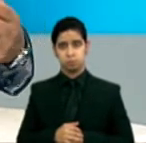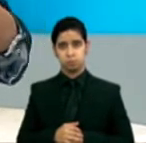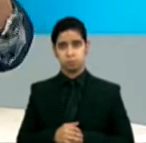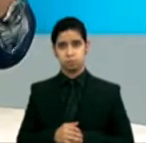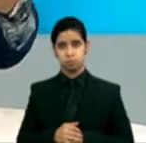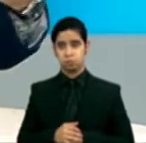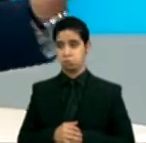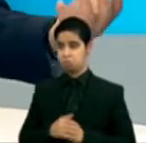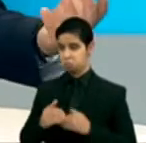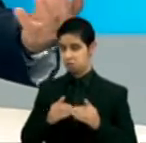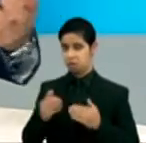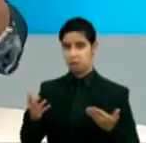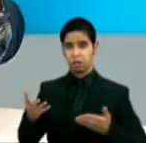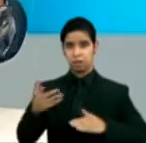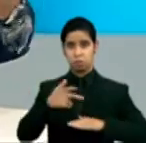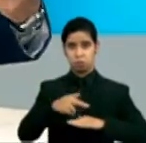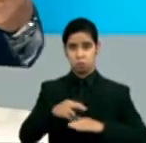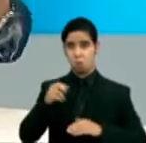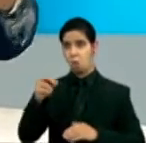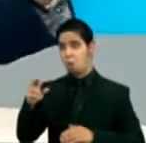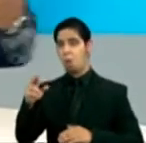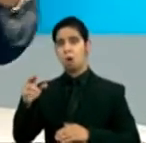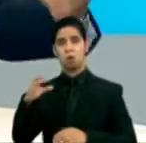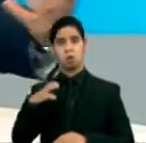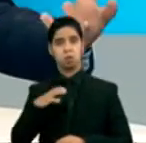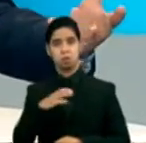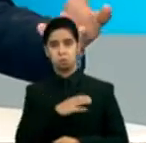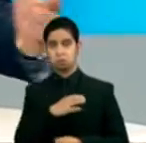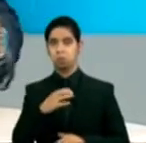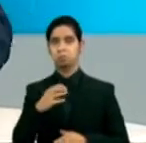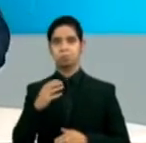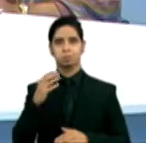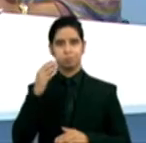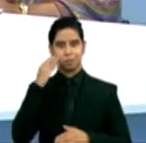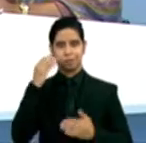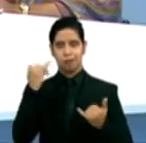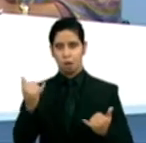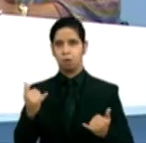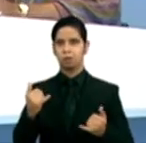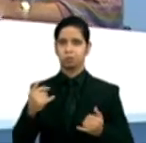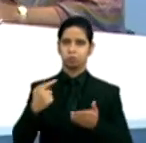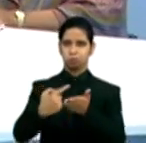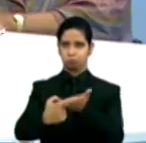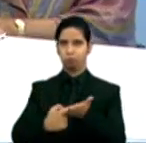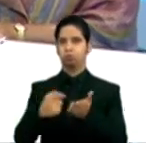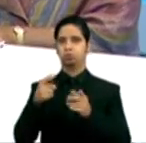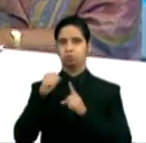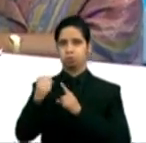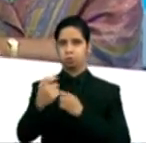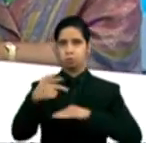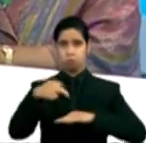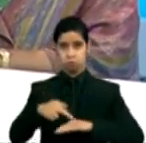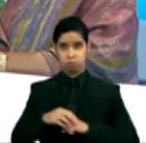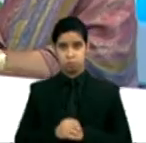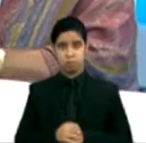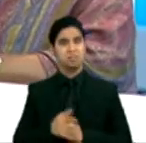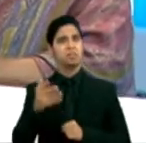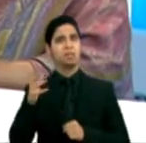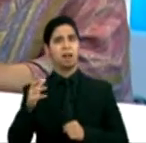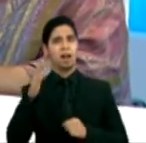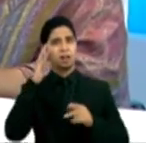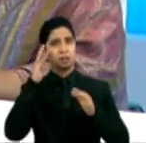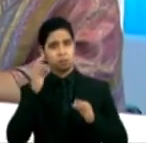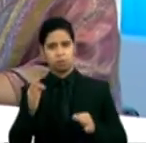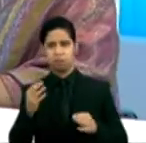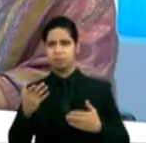Puerto Rico o en el Congreso, en donde ahora se mueve tanto el nombre de Puerto Rico? Bueno, ciertamente esas decisiones estaban sobre